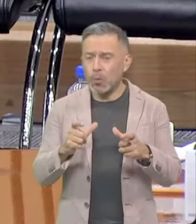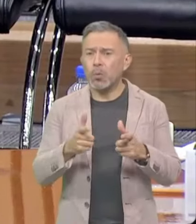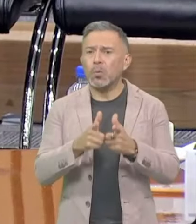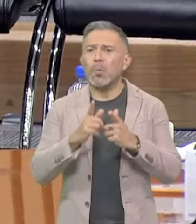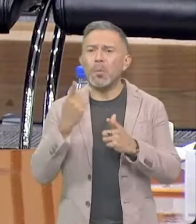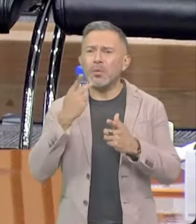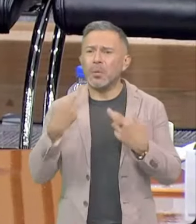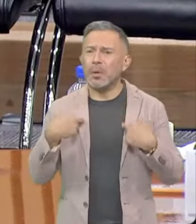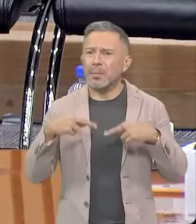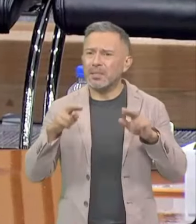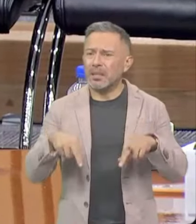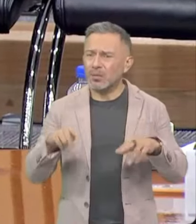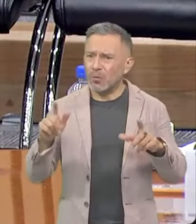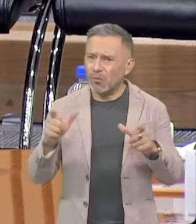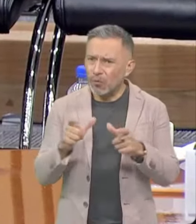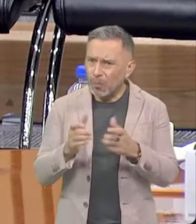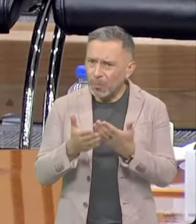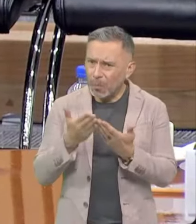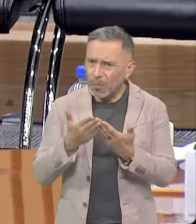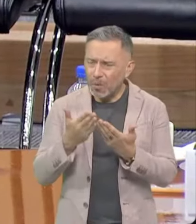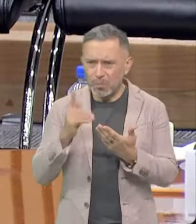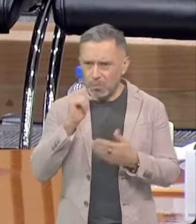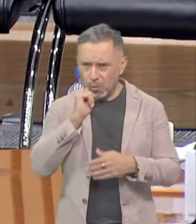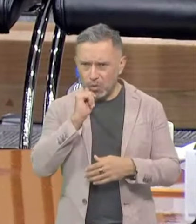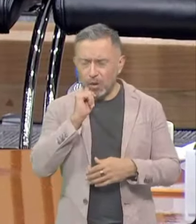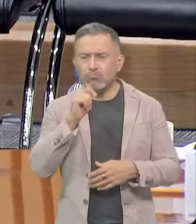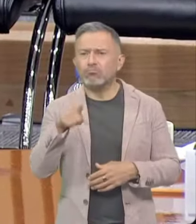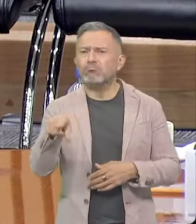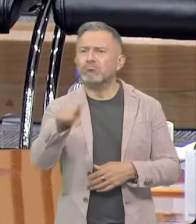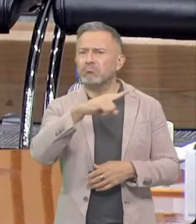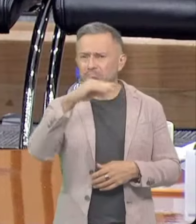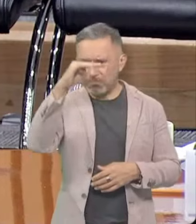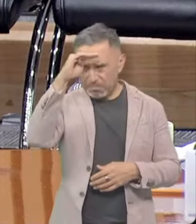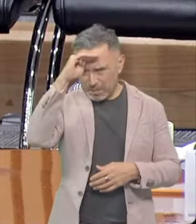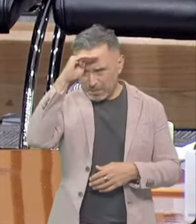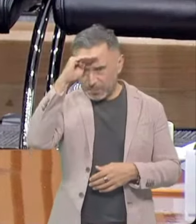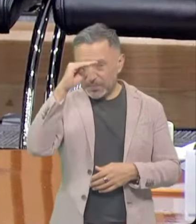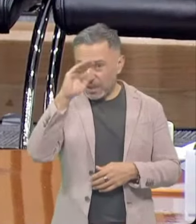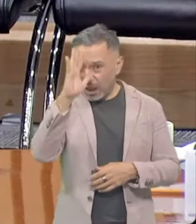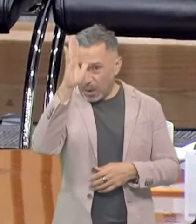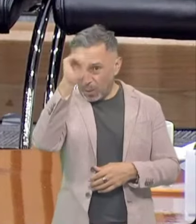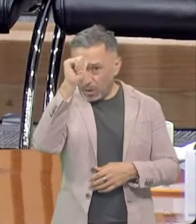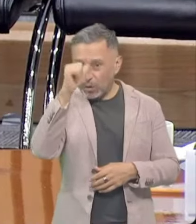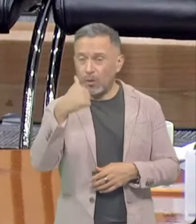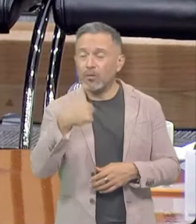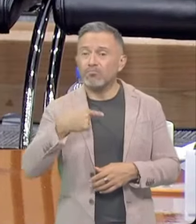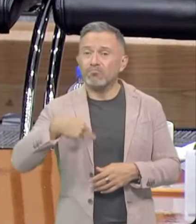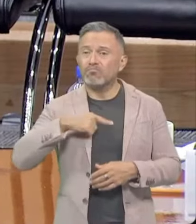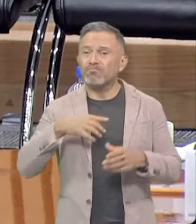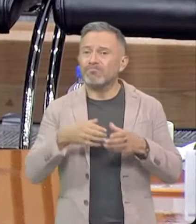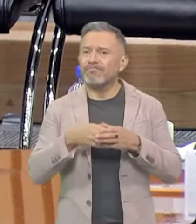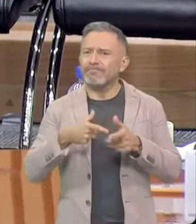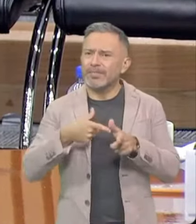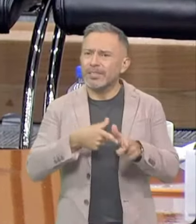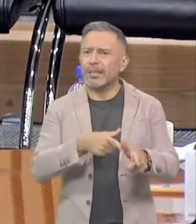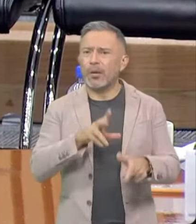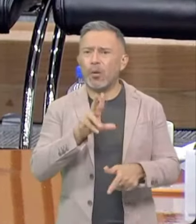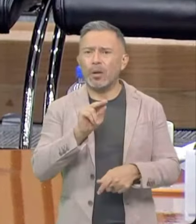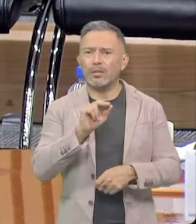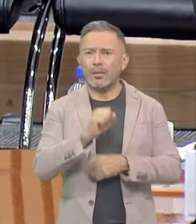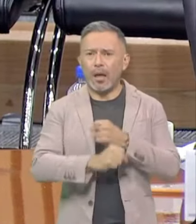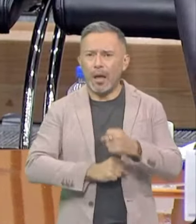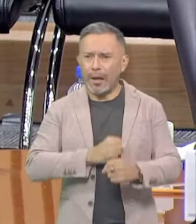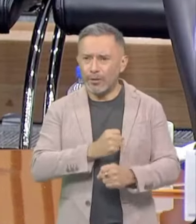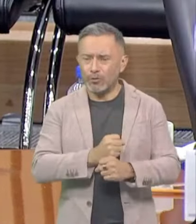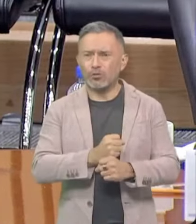representación Solo quiero que consideren que tenemos más de 80 años gozando precisamente de la